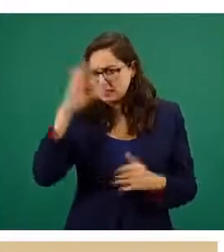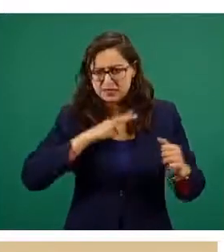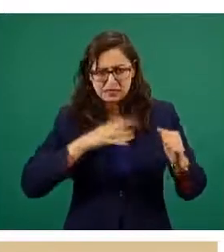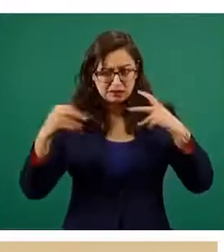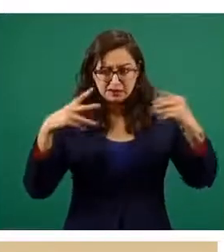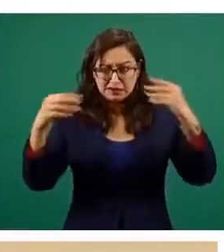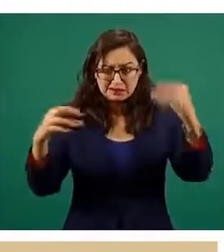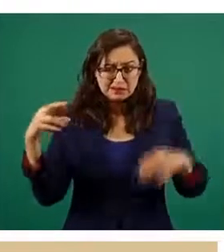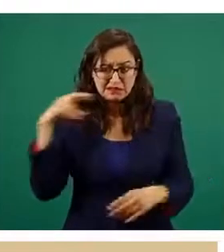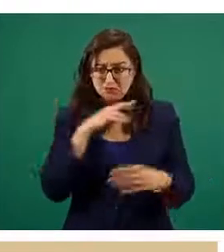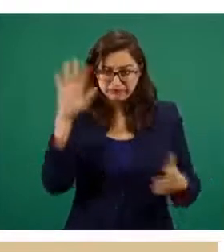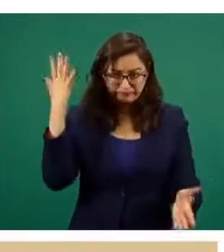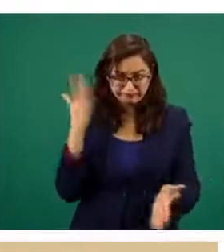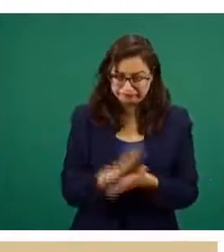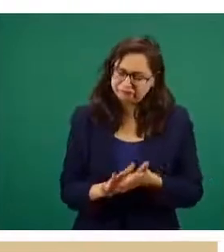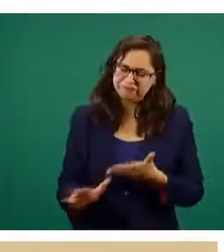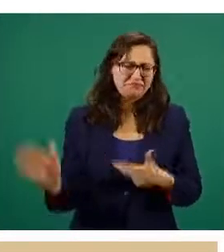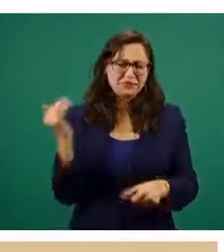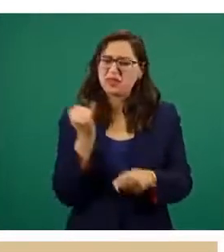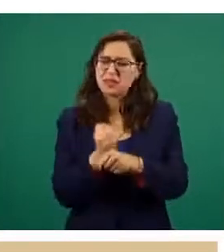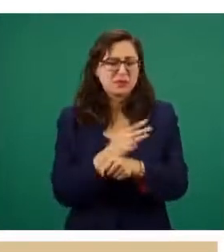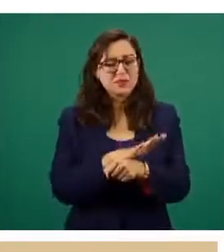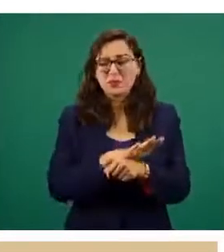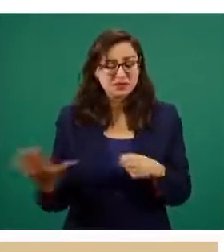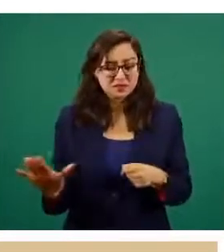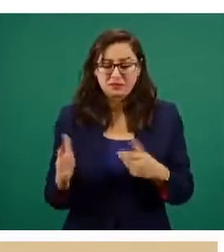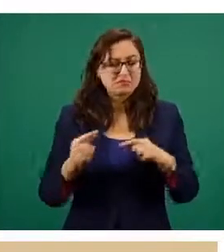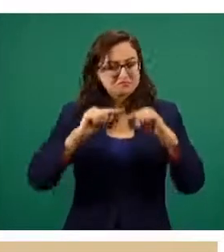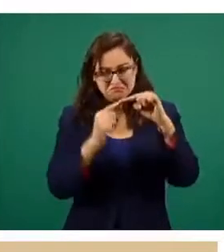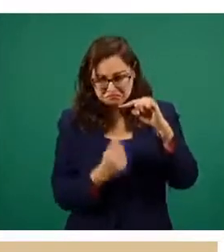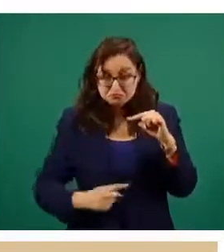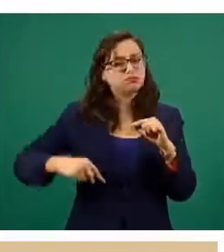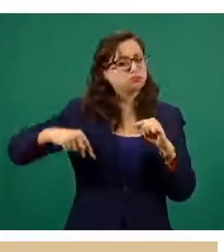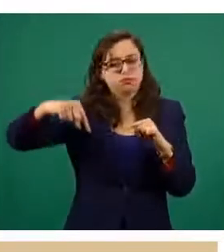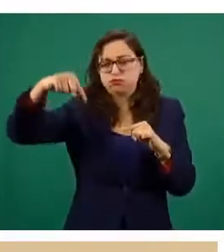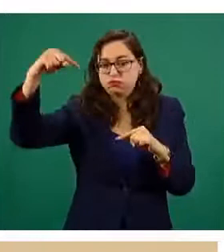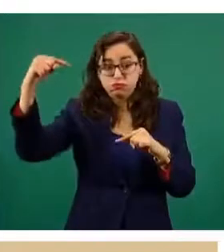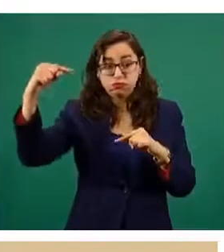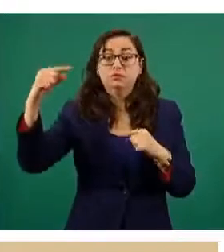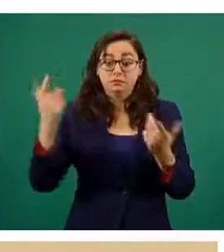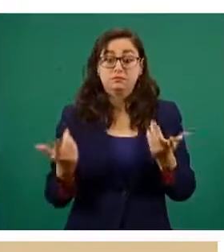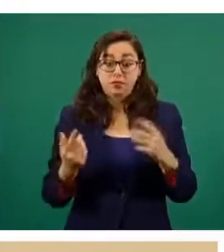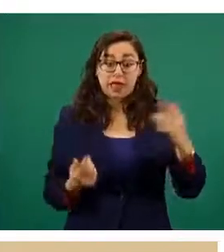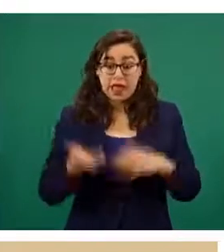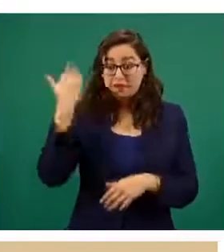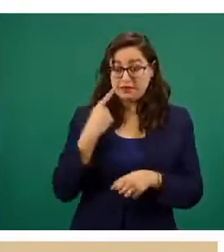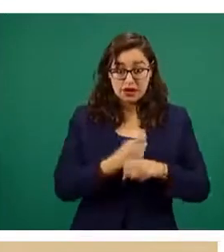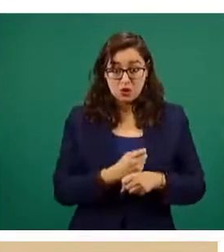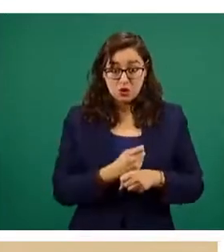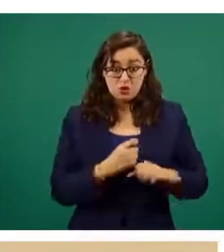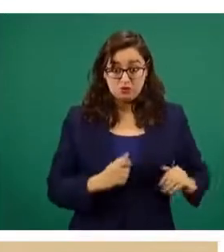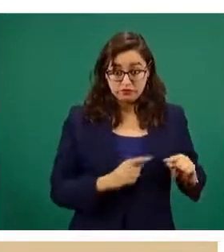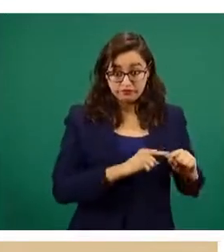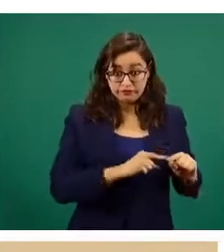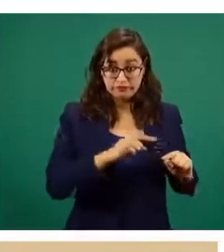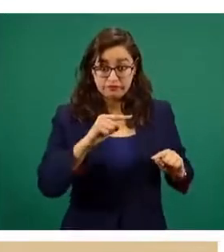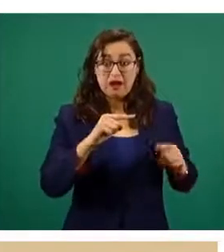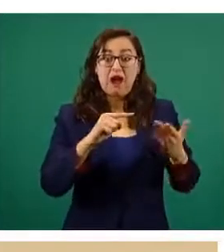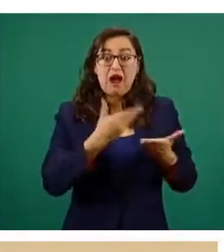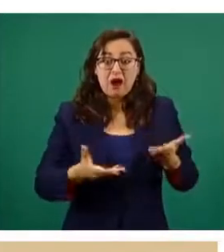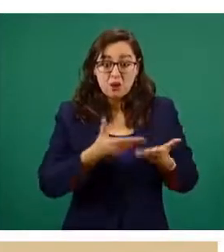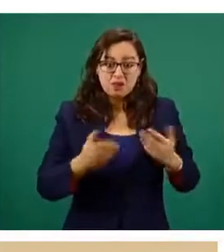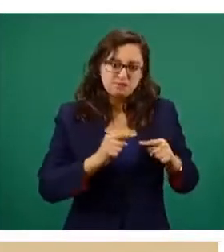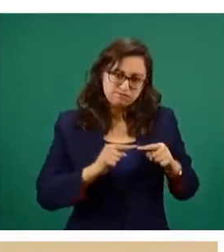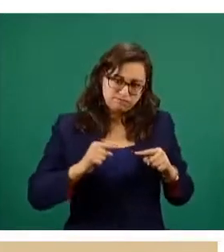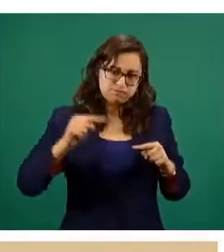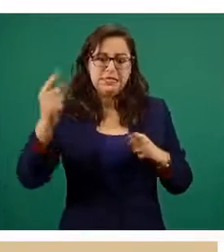de la epidemia antes de hablar de un rebrote. Un rebrote es simplemente el momento en donde cambia la tendencia. En este caso volvió a ascender y superó desde luego la intensidad epidémica del verano, y llegamos a este punto en la